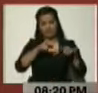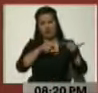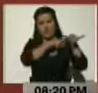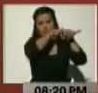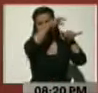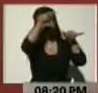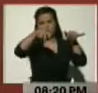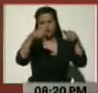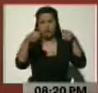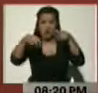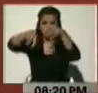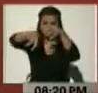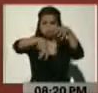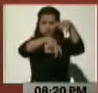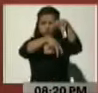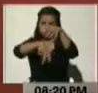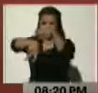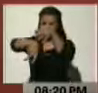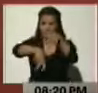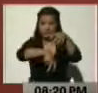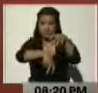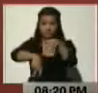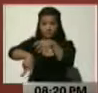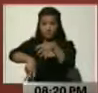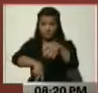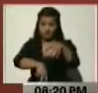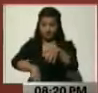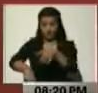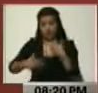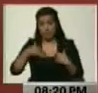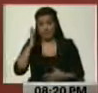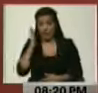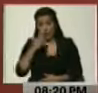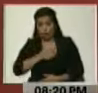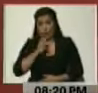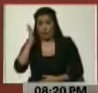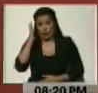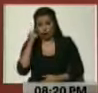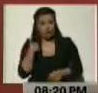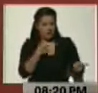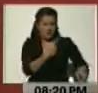pone en riesgo su vida. Y uno es cadete, yo, mi hermano José